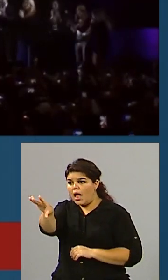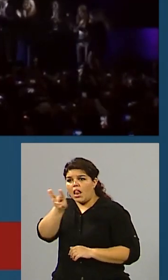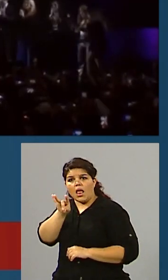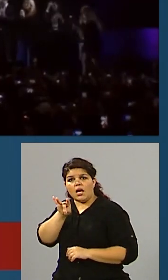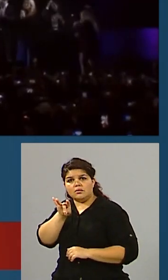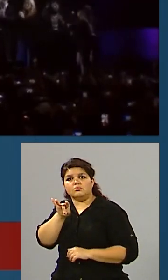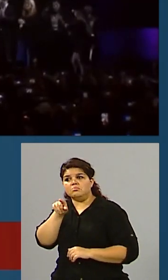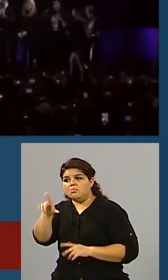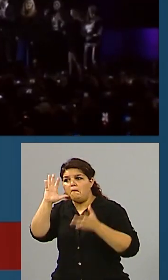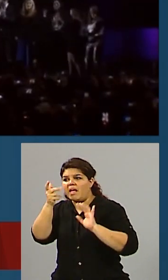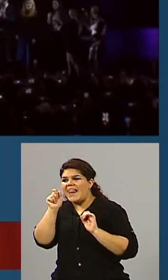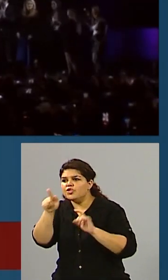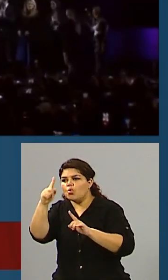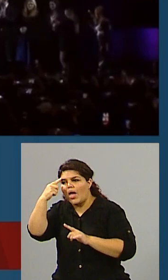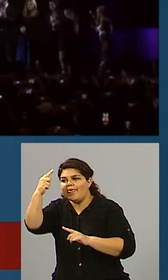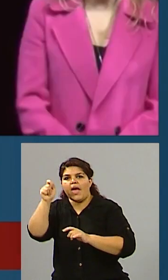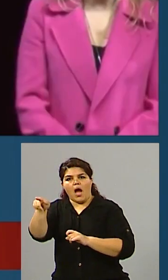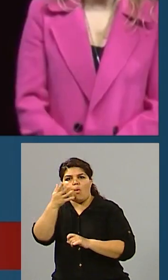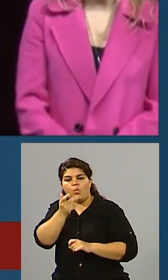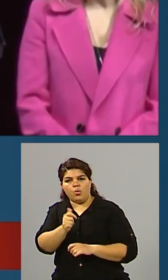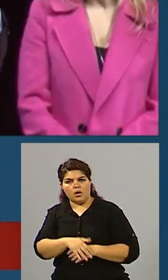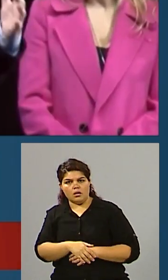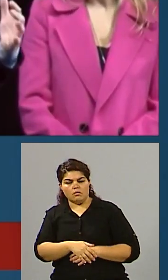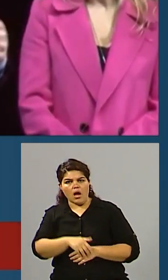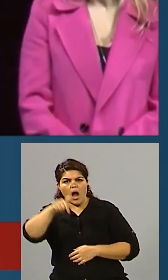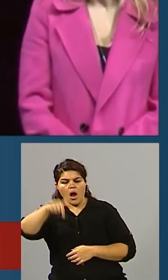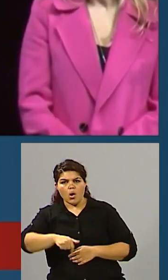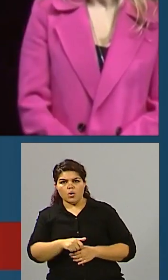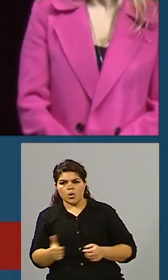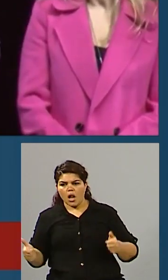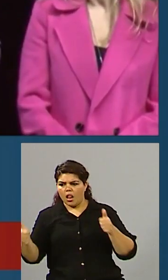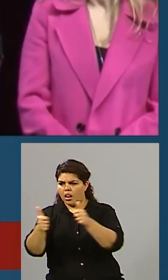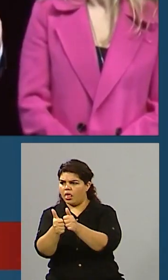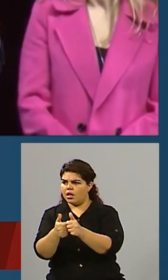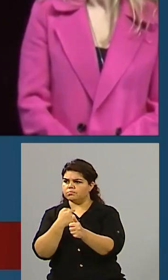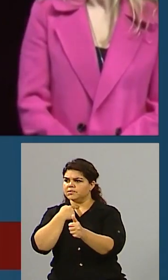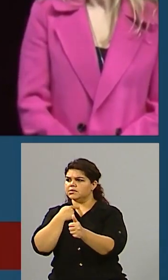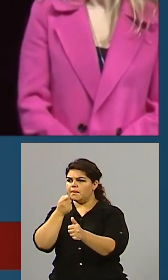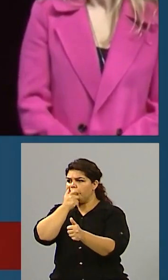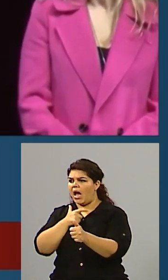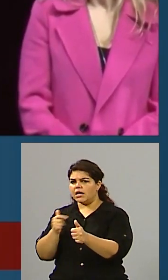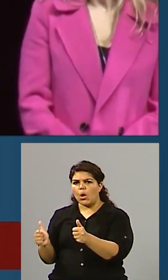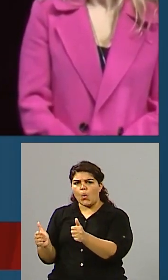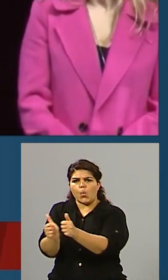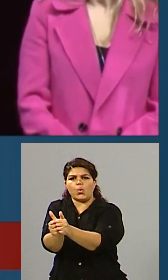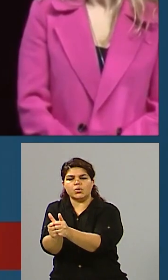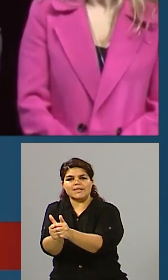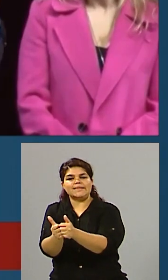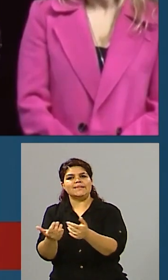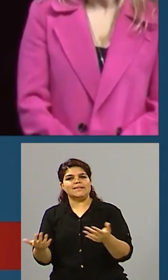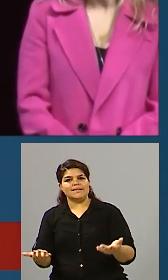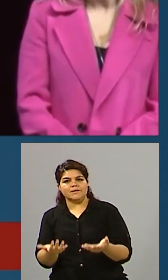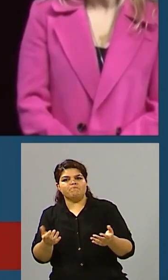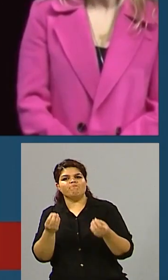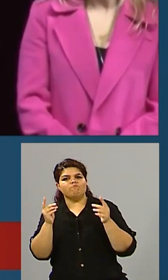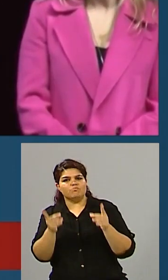votos, pero digamos la fuerza mayoritaria de los votos tienen que ver con esa crítica que tuvo al sistema político que viene teniendo